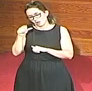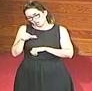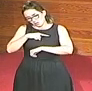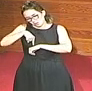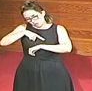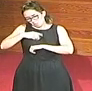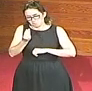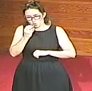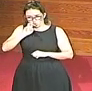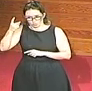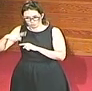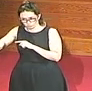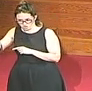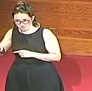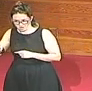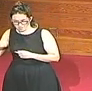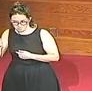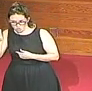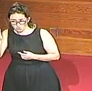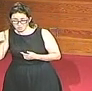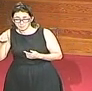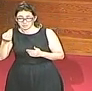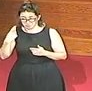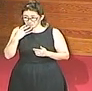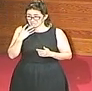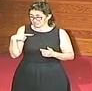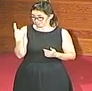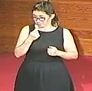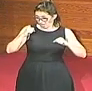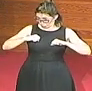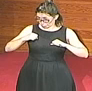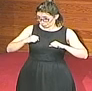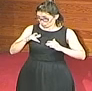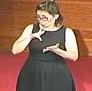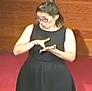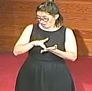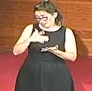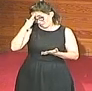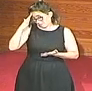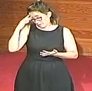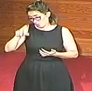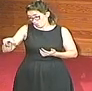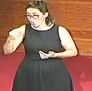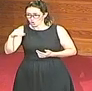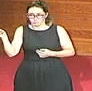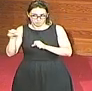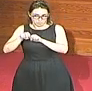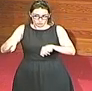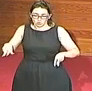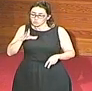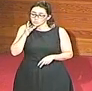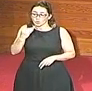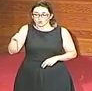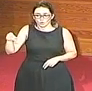sentido. Si estamos haciendo esto nosotros, pues imaginaos la gente joven, ¿no?, que a lo mejor no tiene